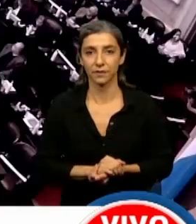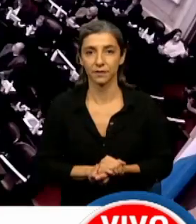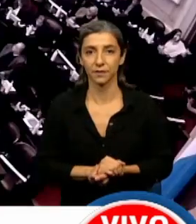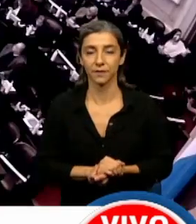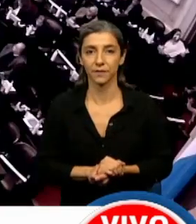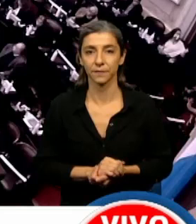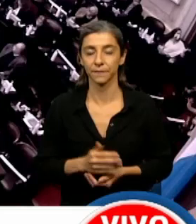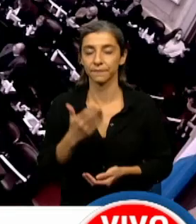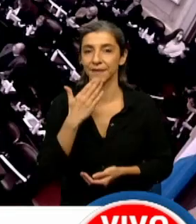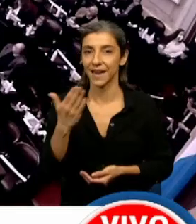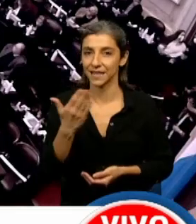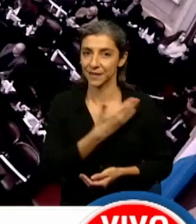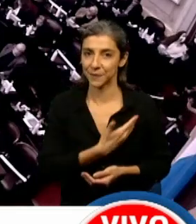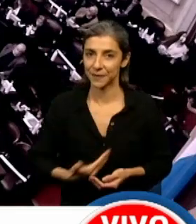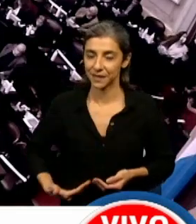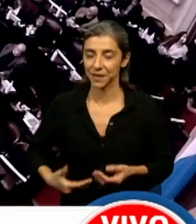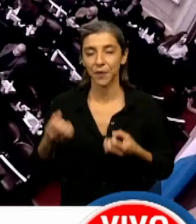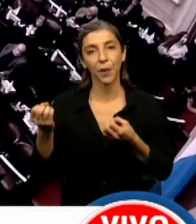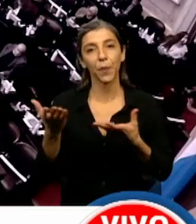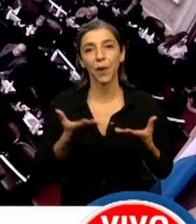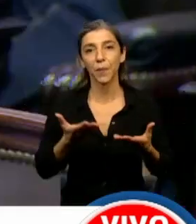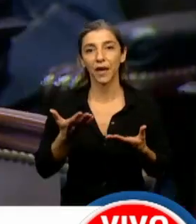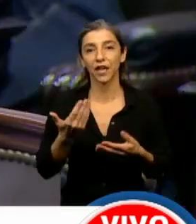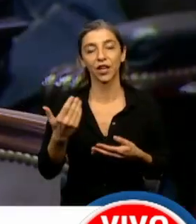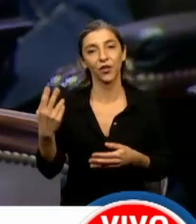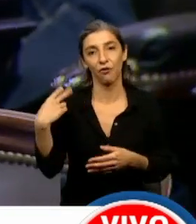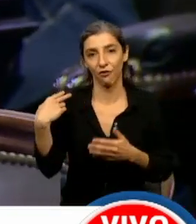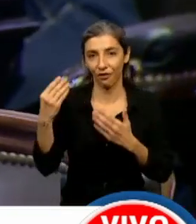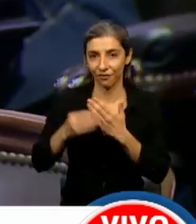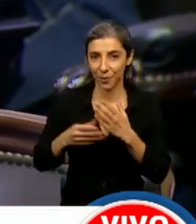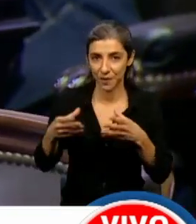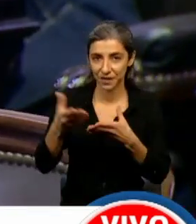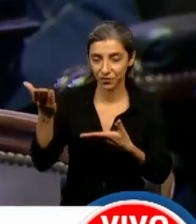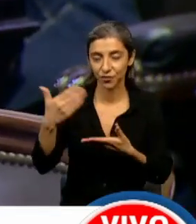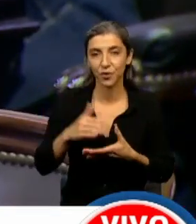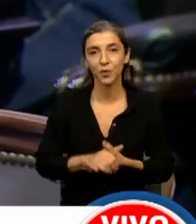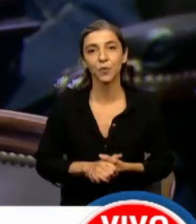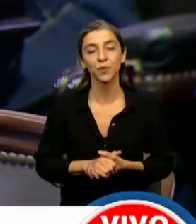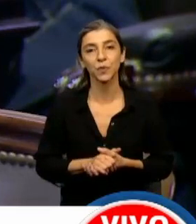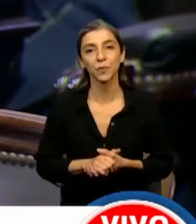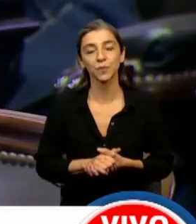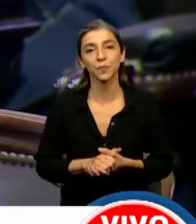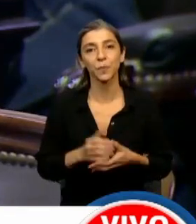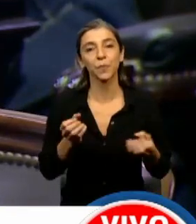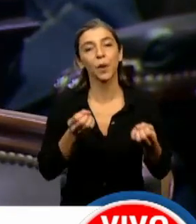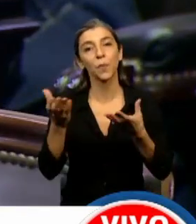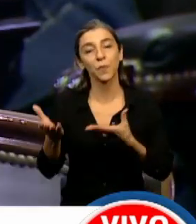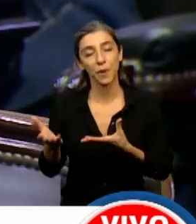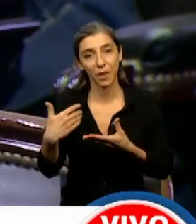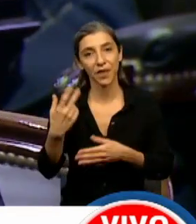gracias señor presidente bienvenido señor jefe de gabinete bienvenida a la vice jefa de